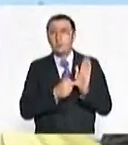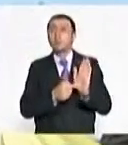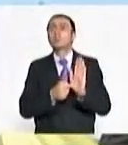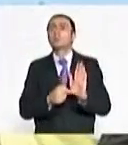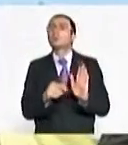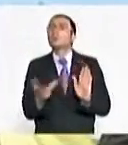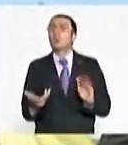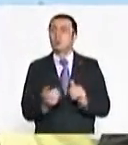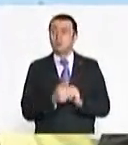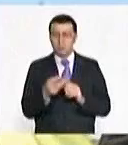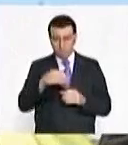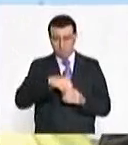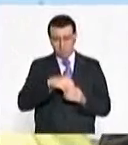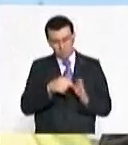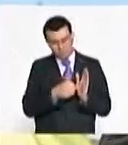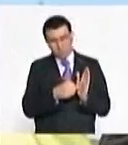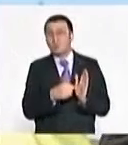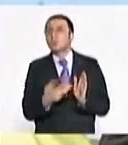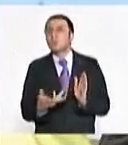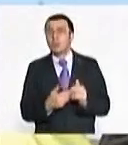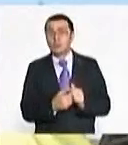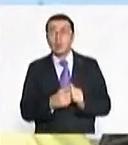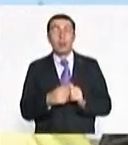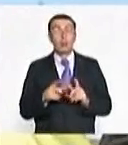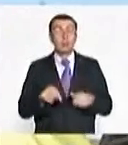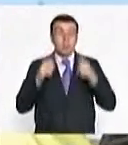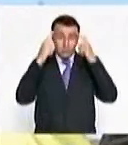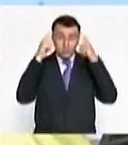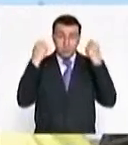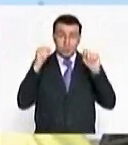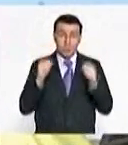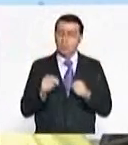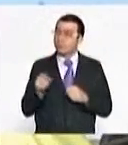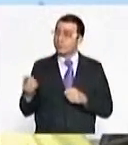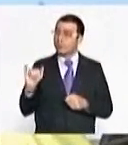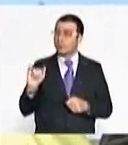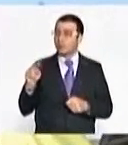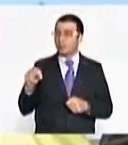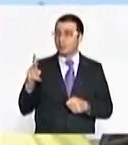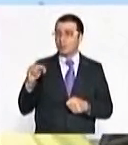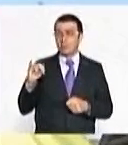Miren, a mí me preocupa mucho, y menos mal el INVIMA descubrió